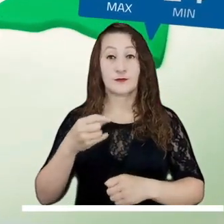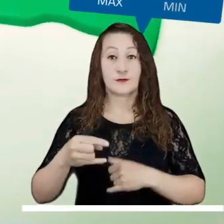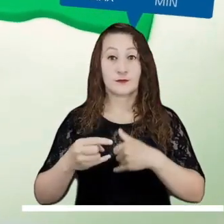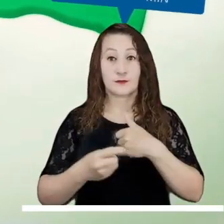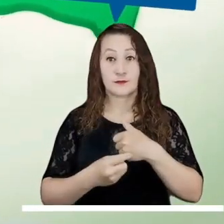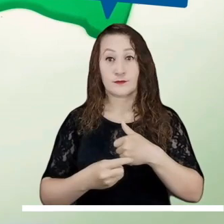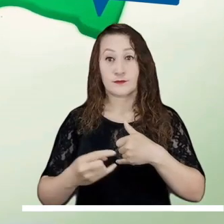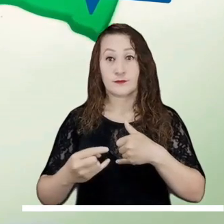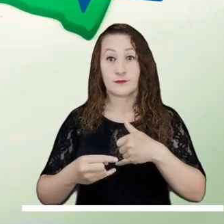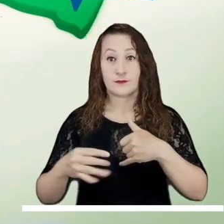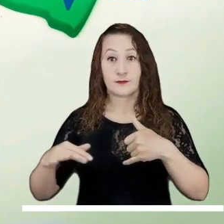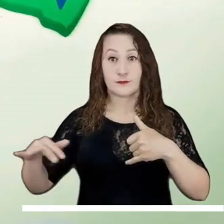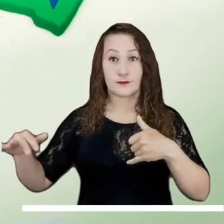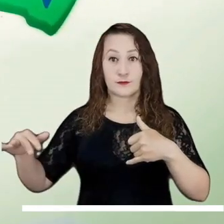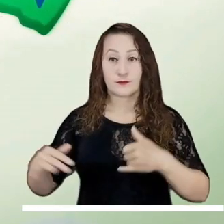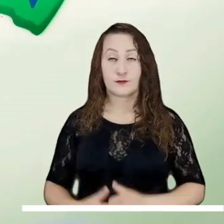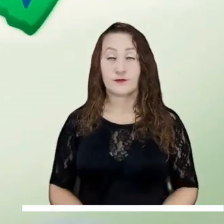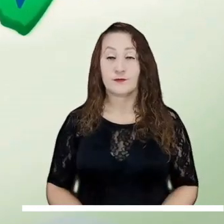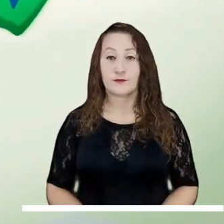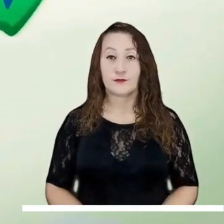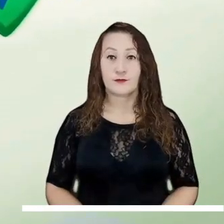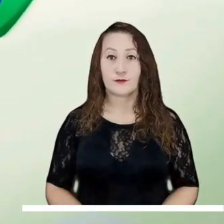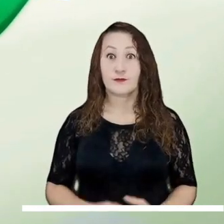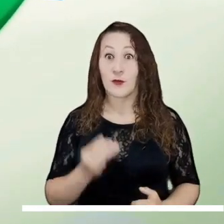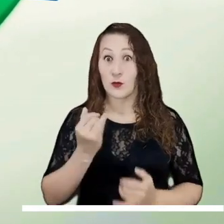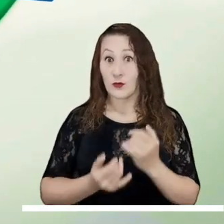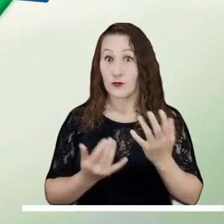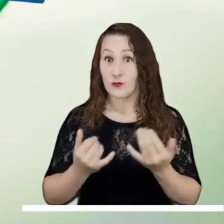Caquetá, Putumayo, Amazonas, Vaupés y Guainía.